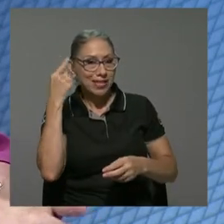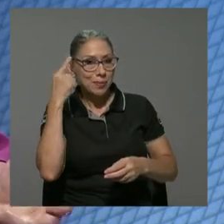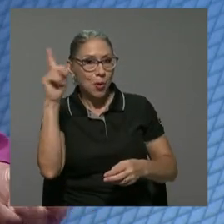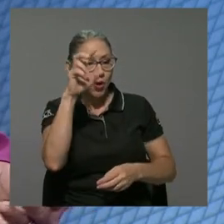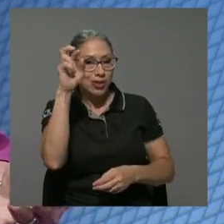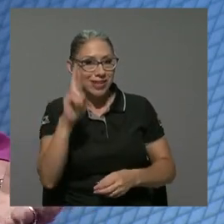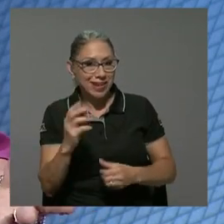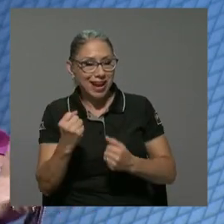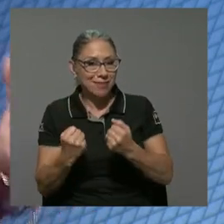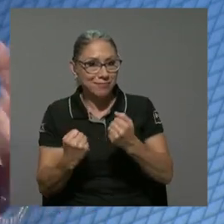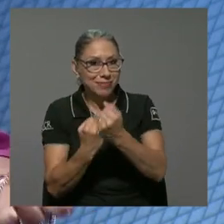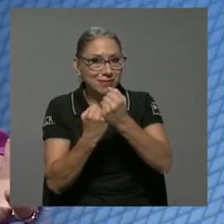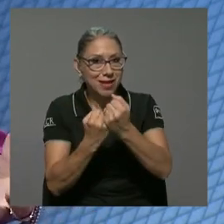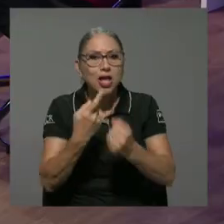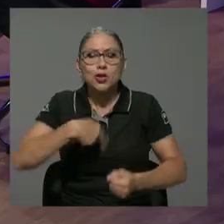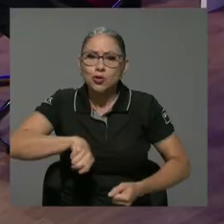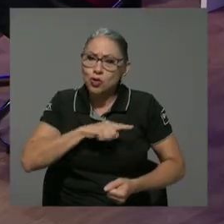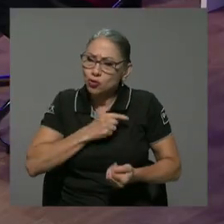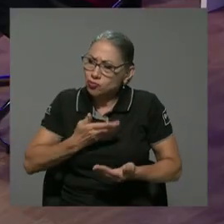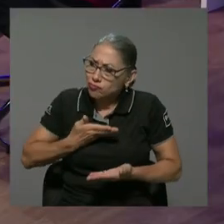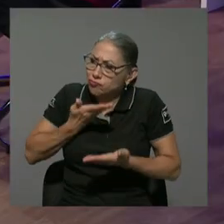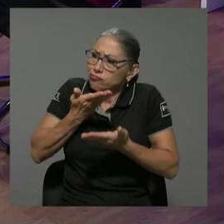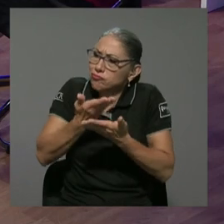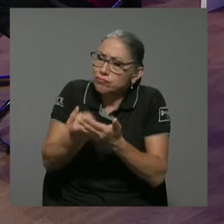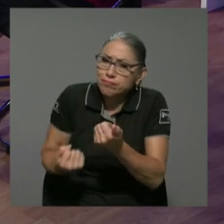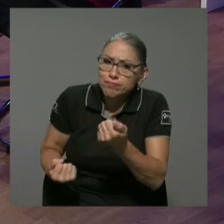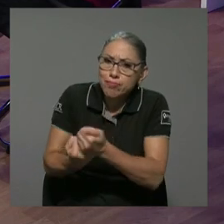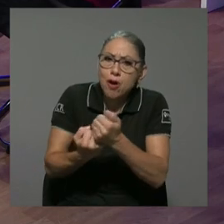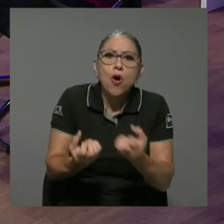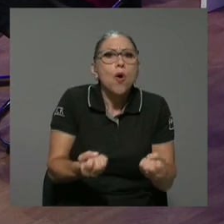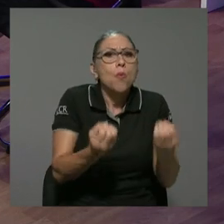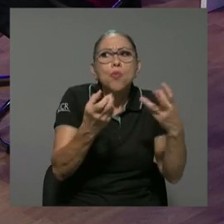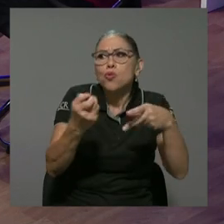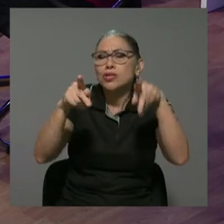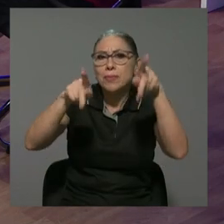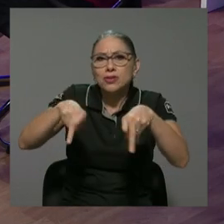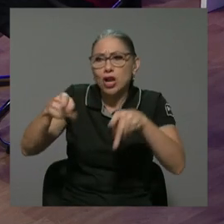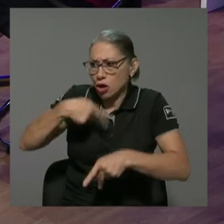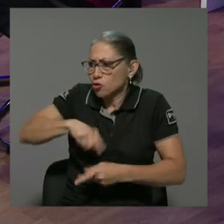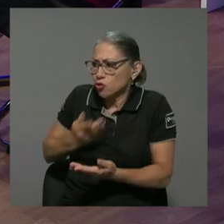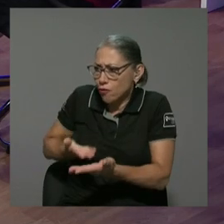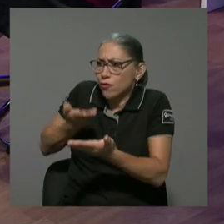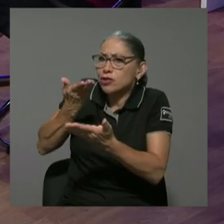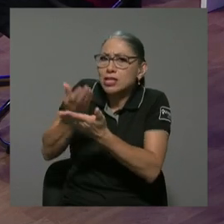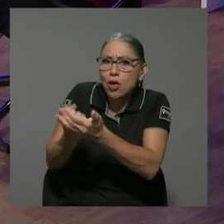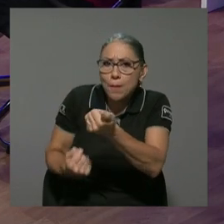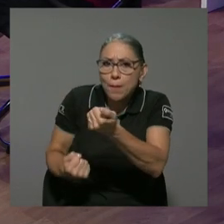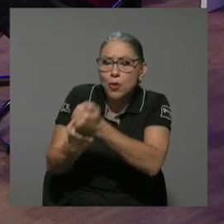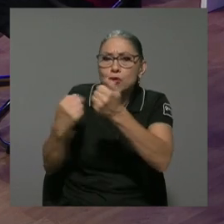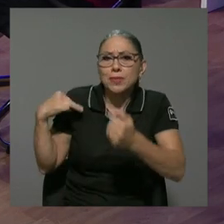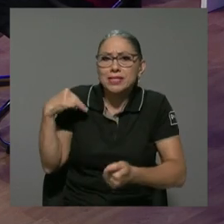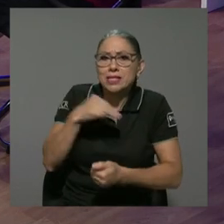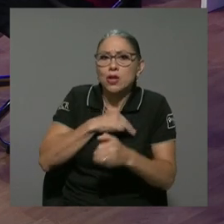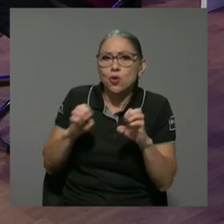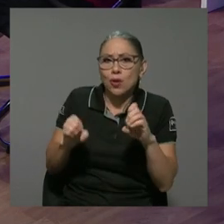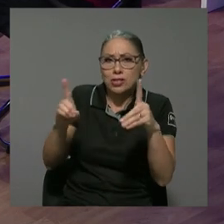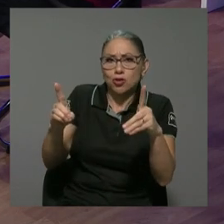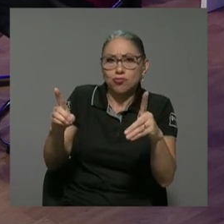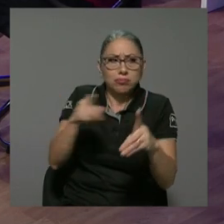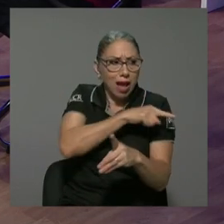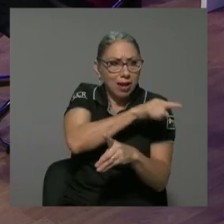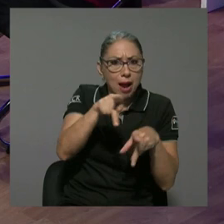apoyo porque hay mucho personal idóneo calificado al Ministerio de Educación. Le hemos ofrecido apoyo. Uh-huh. Bueno, hacer